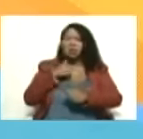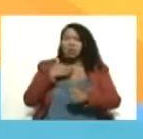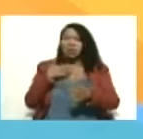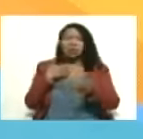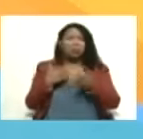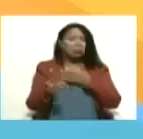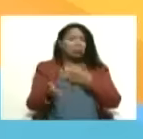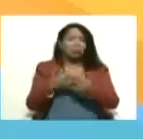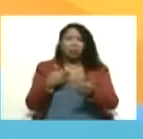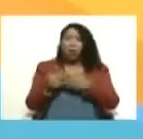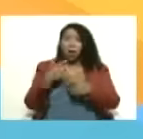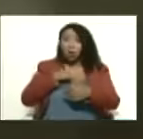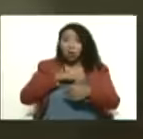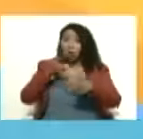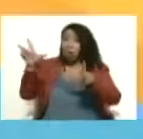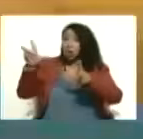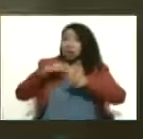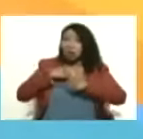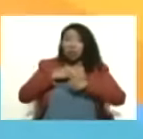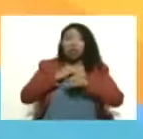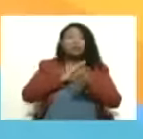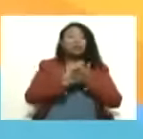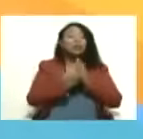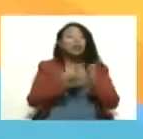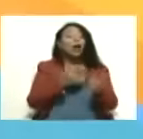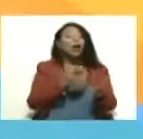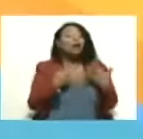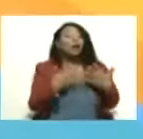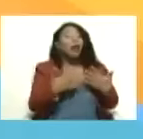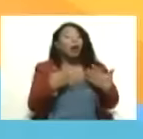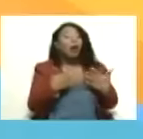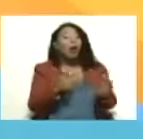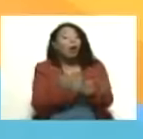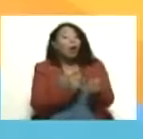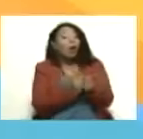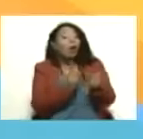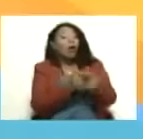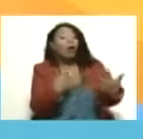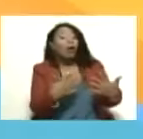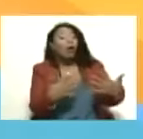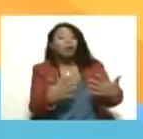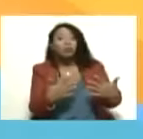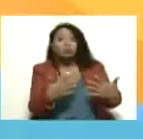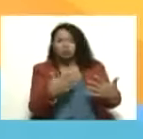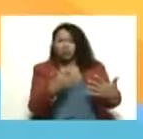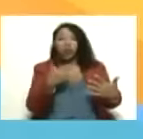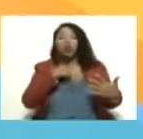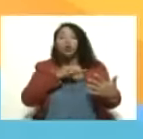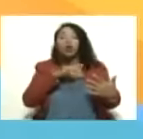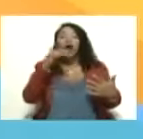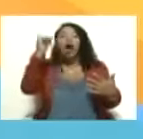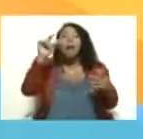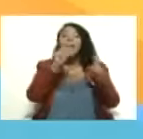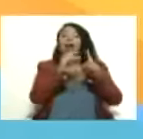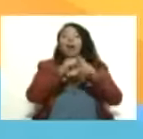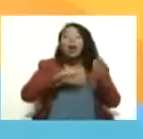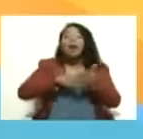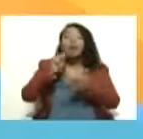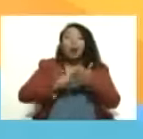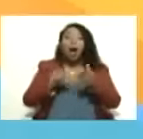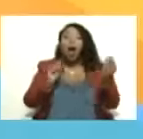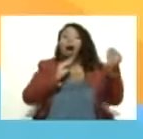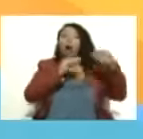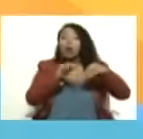No aceptamos ultimatum nosotros tenemos palabra y tenemos una firma el acuerdo de barbado